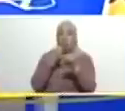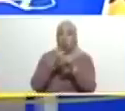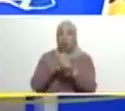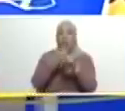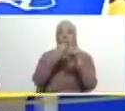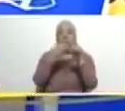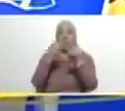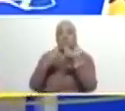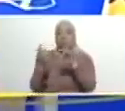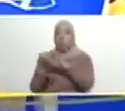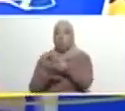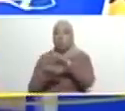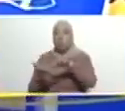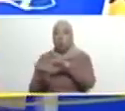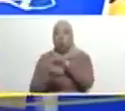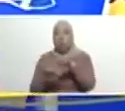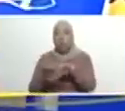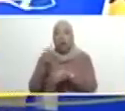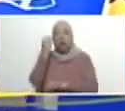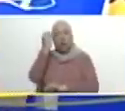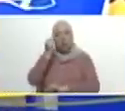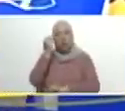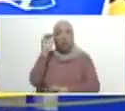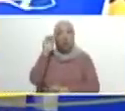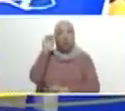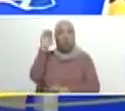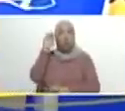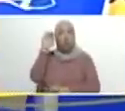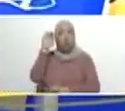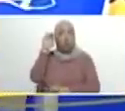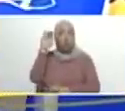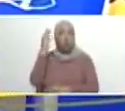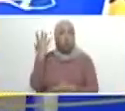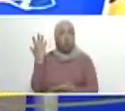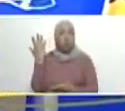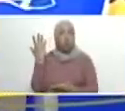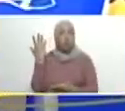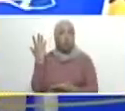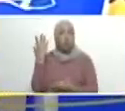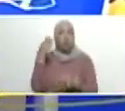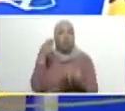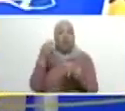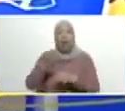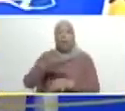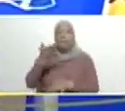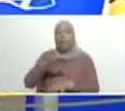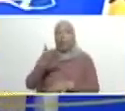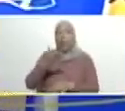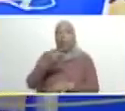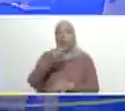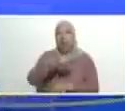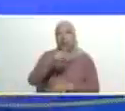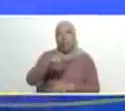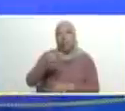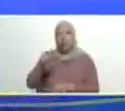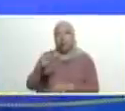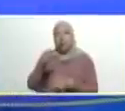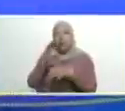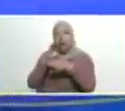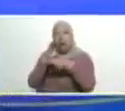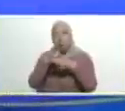crisis que ya se han anunciado y en especial en lo que más importa a la gente, la